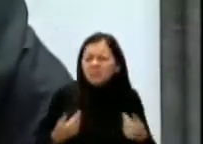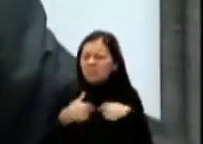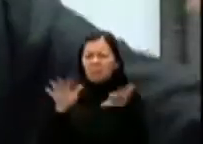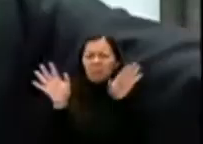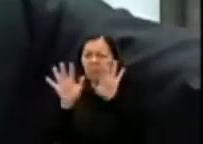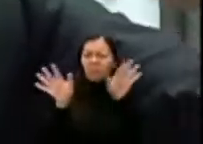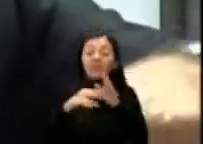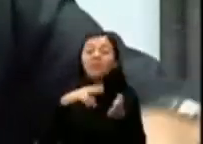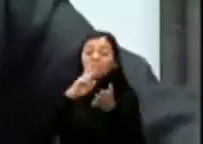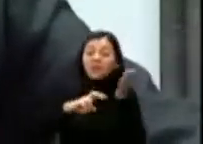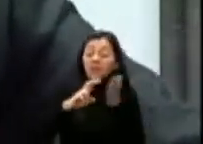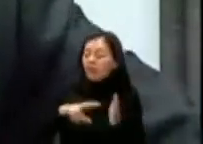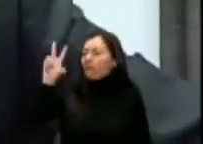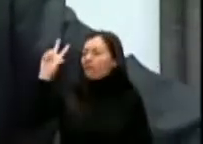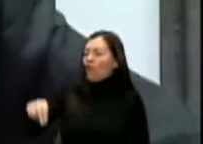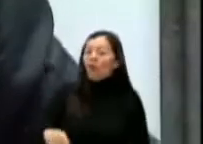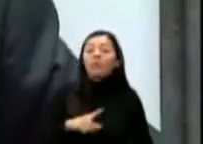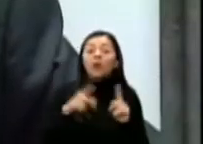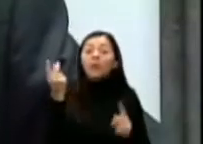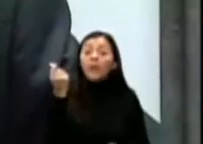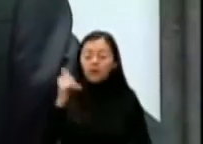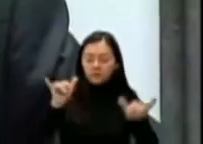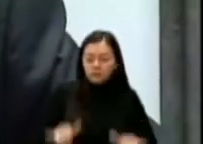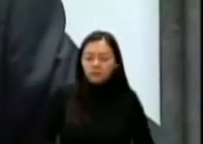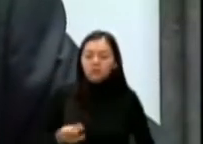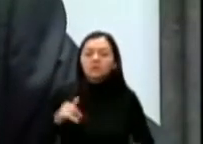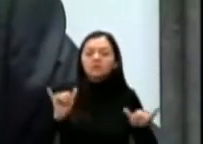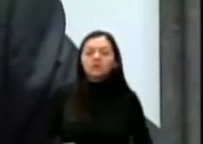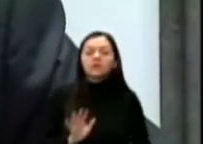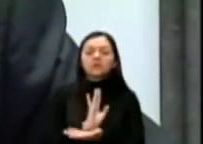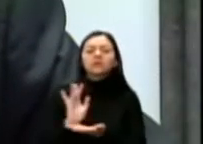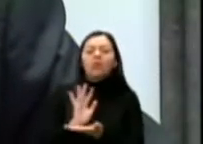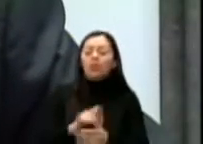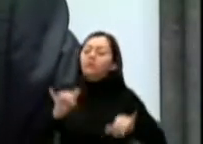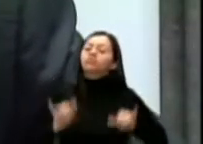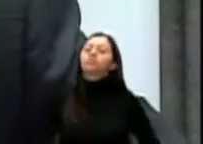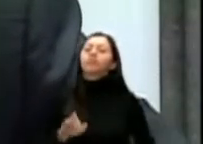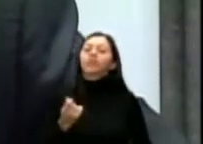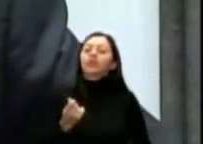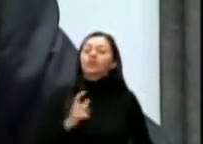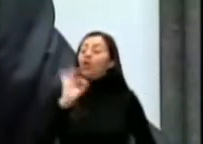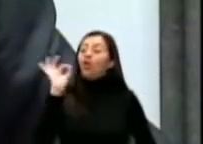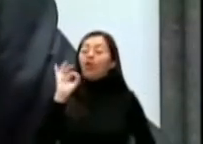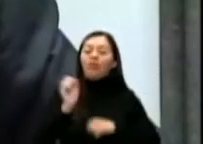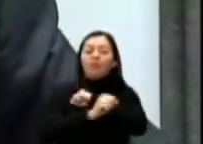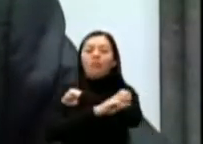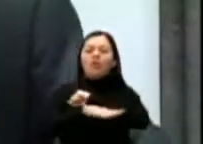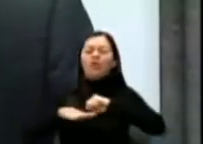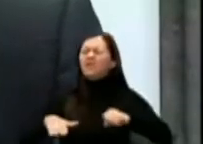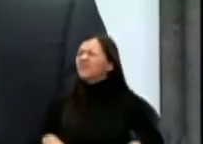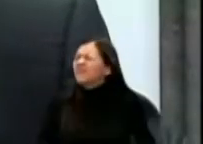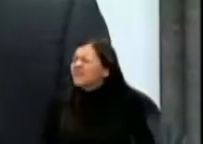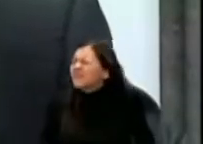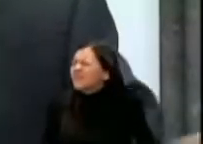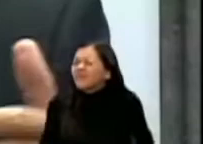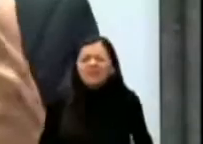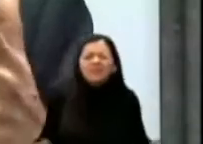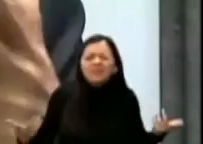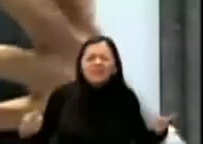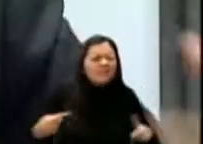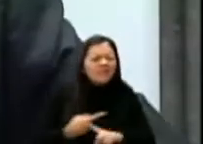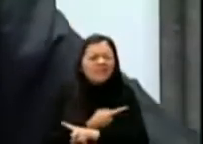pero que los recursos de minería se queden en zamora chinchipe y morona santiago a donde estamos